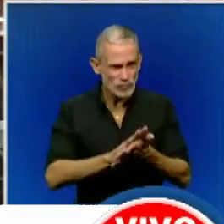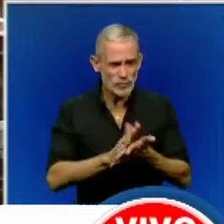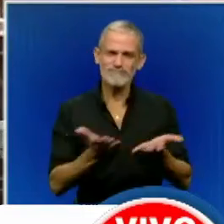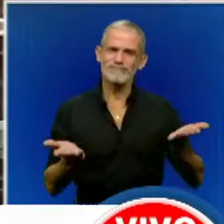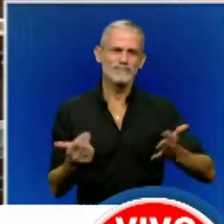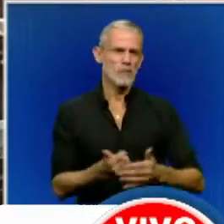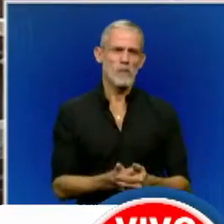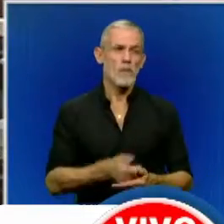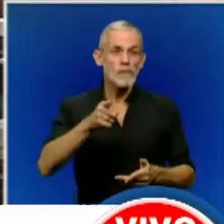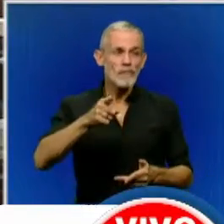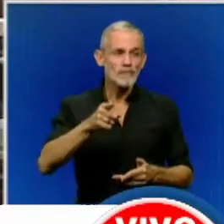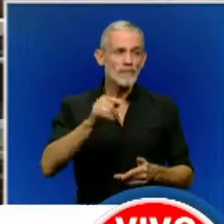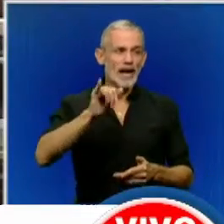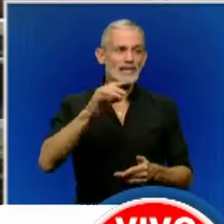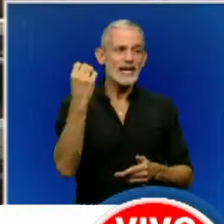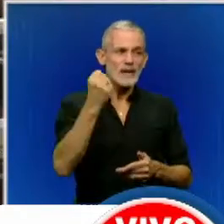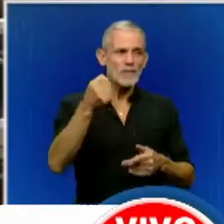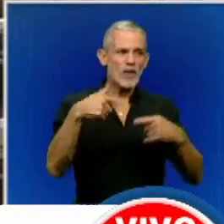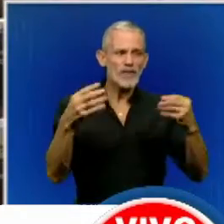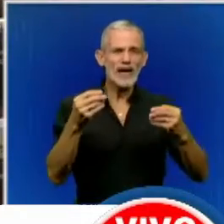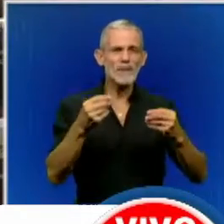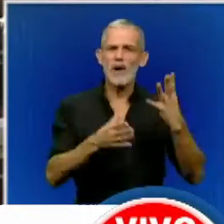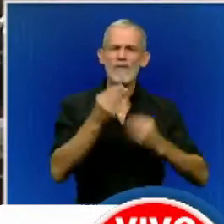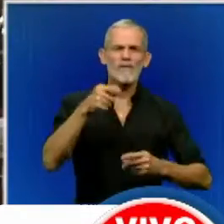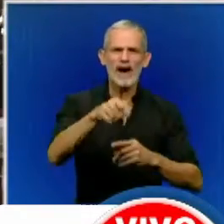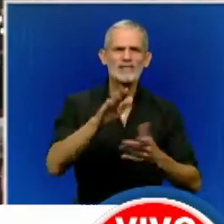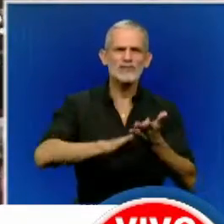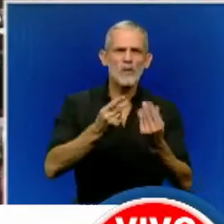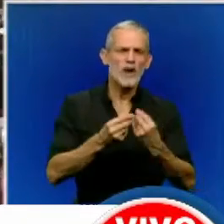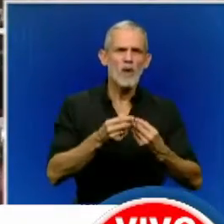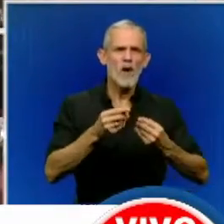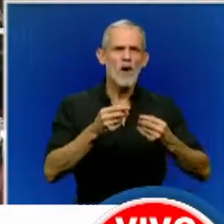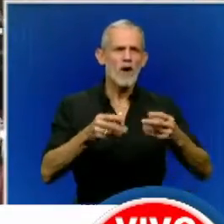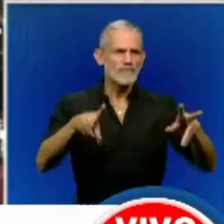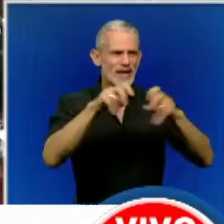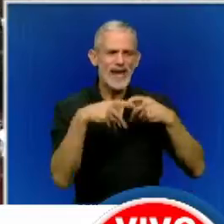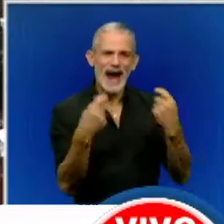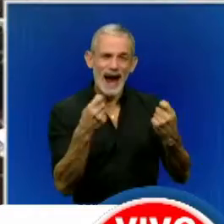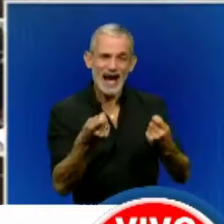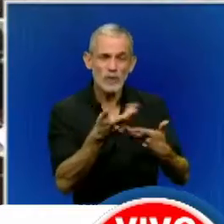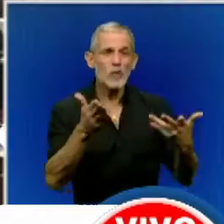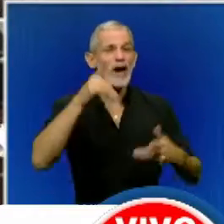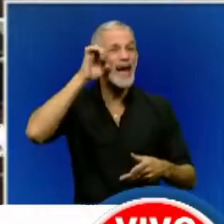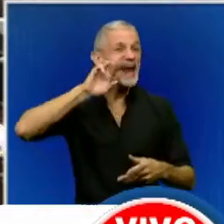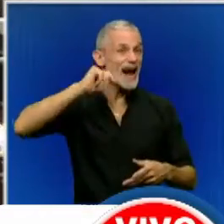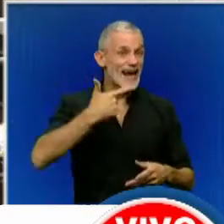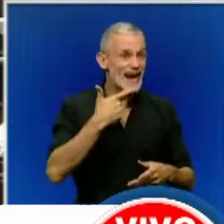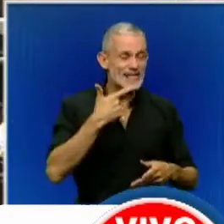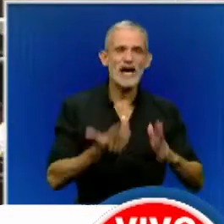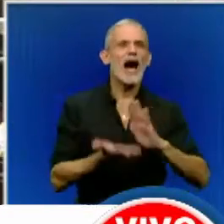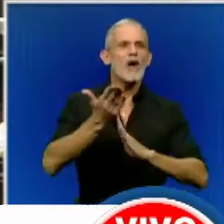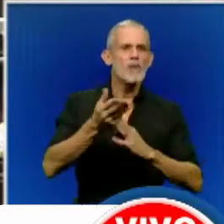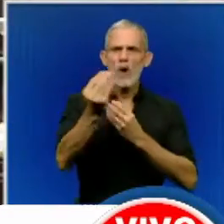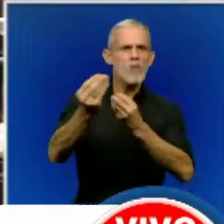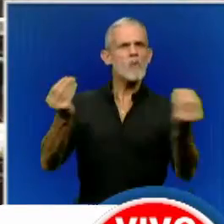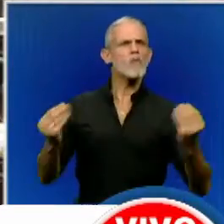Mientras tanto, por mencionar solamente un ejemplo de ineficiencia en el gasto público, quiero decir que el Enargasa aumentó 33% su